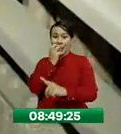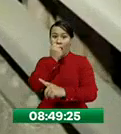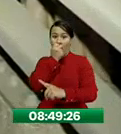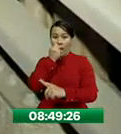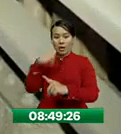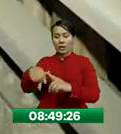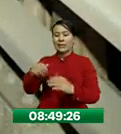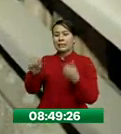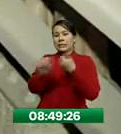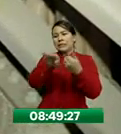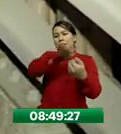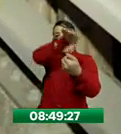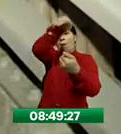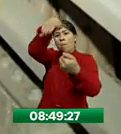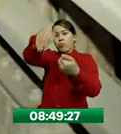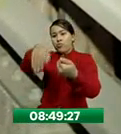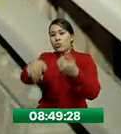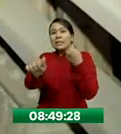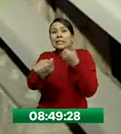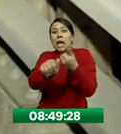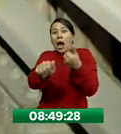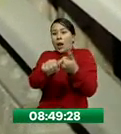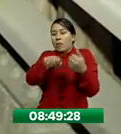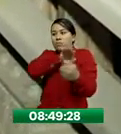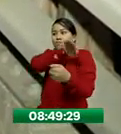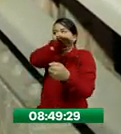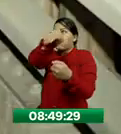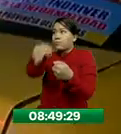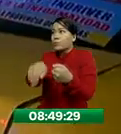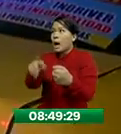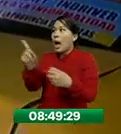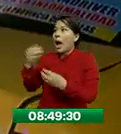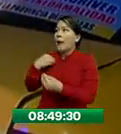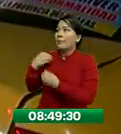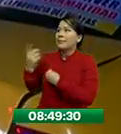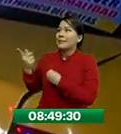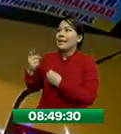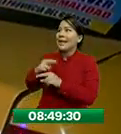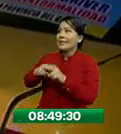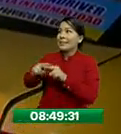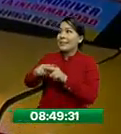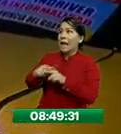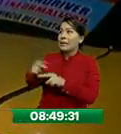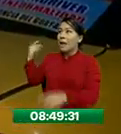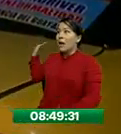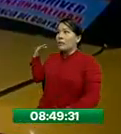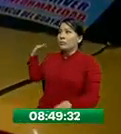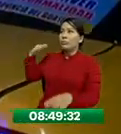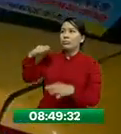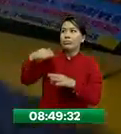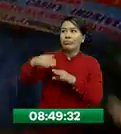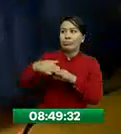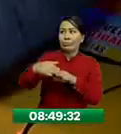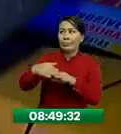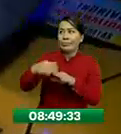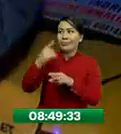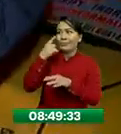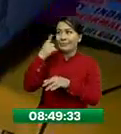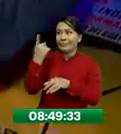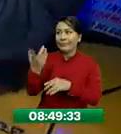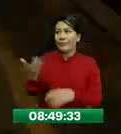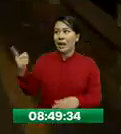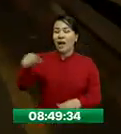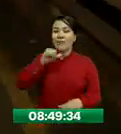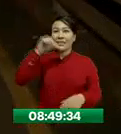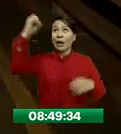agua. Aparentemente indica ciertas personas que venía el taxi a exceso de velocidad. Y como usted verá, las